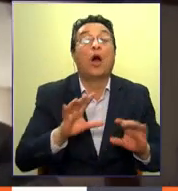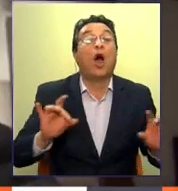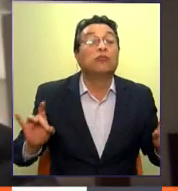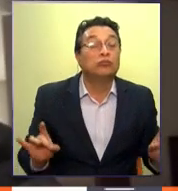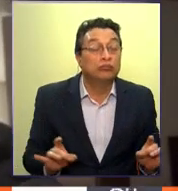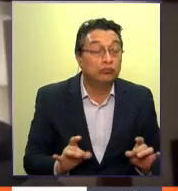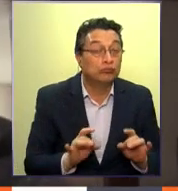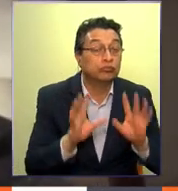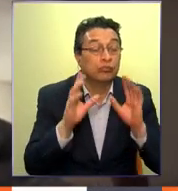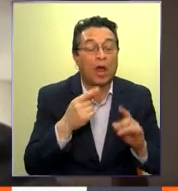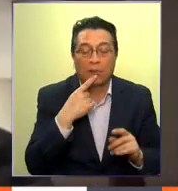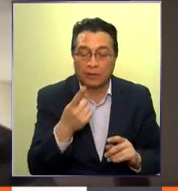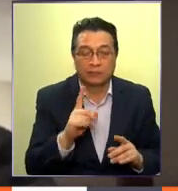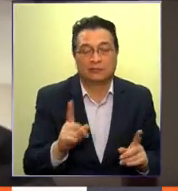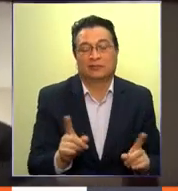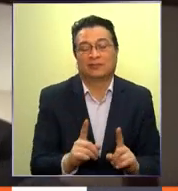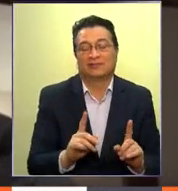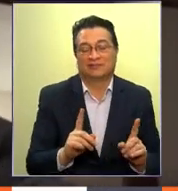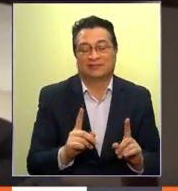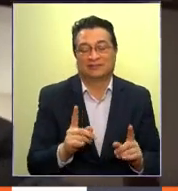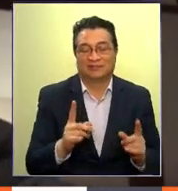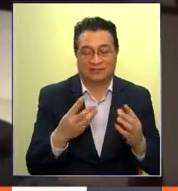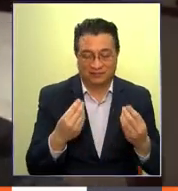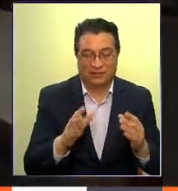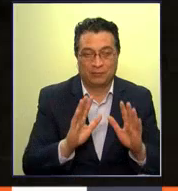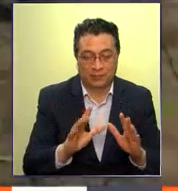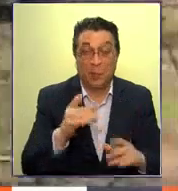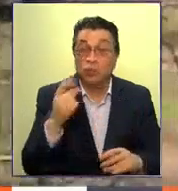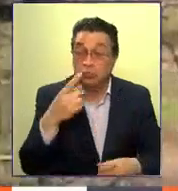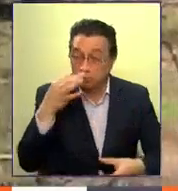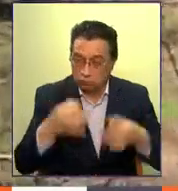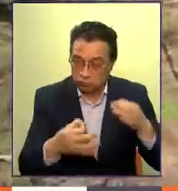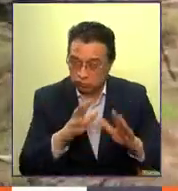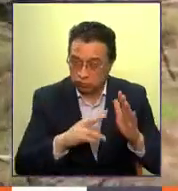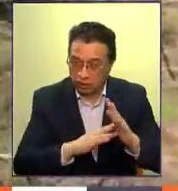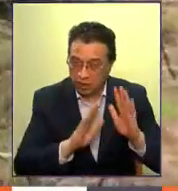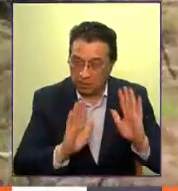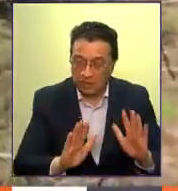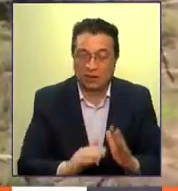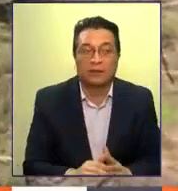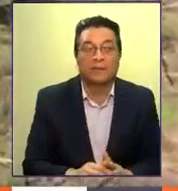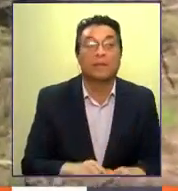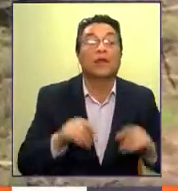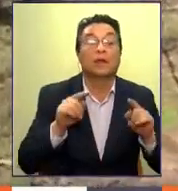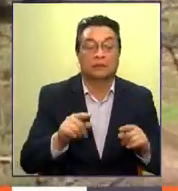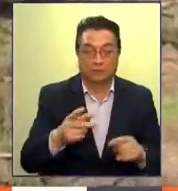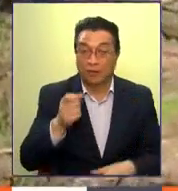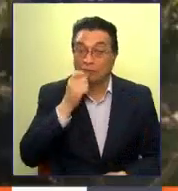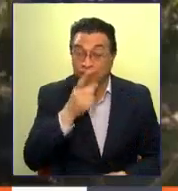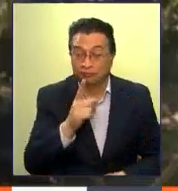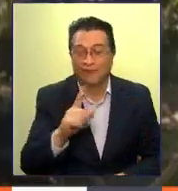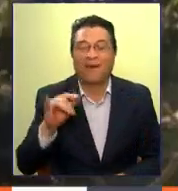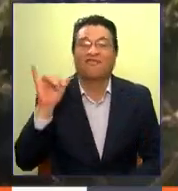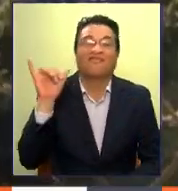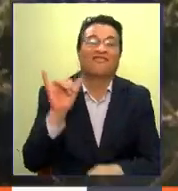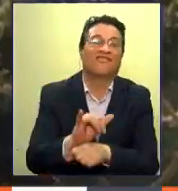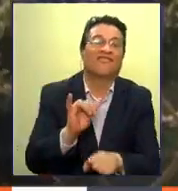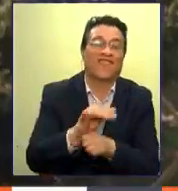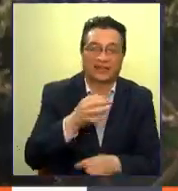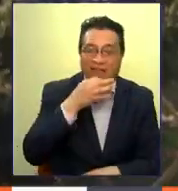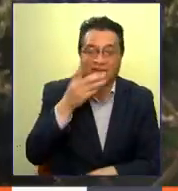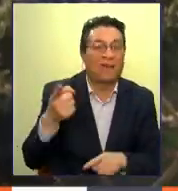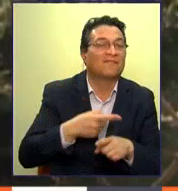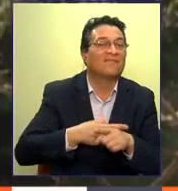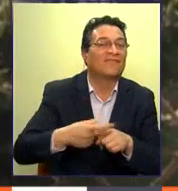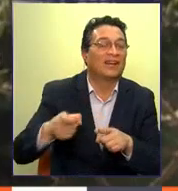supuesto que me parece que no le hace bien a la política. Acusaciones que el senador insiste serían falsas y parte de una vendetta política